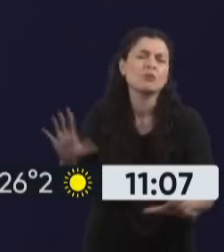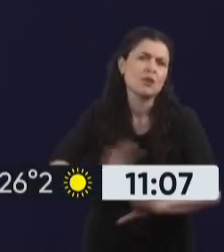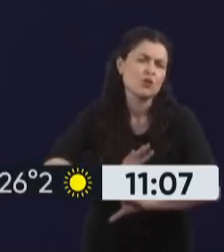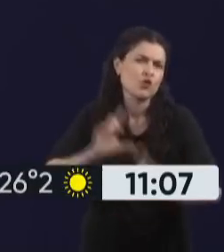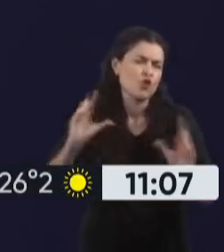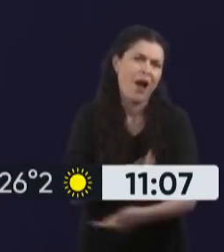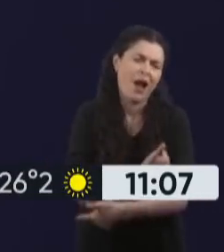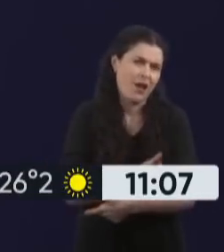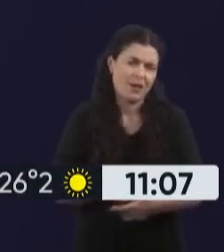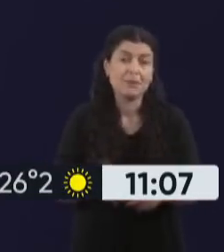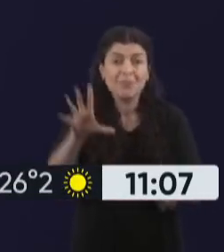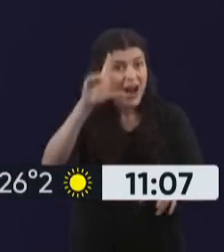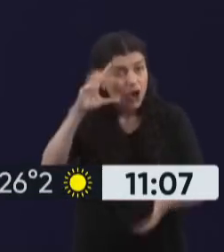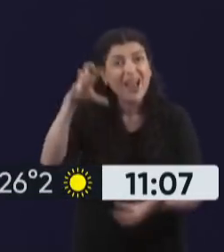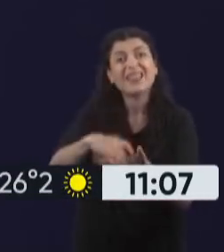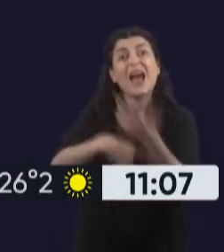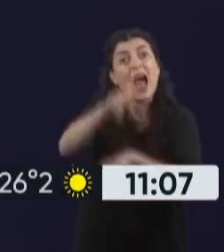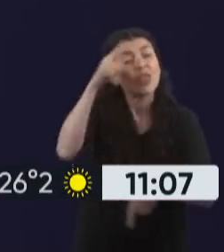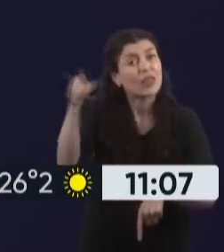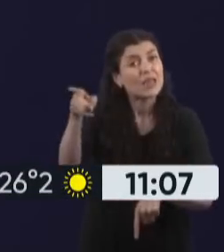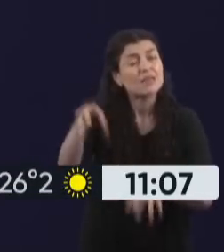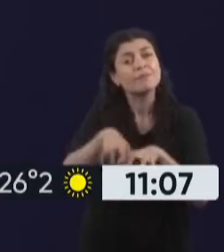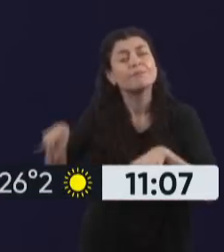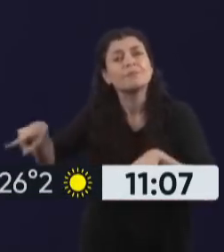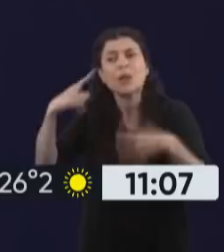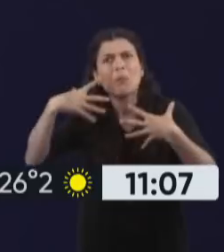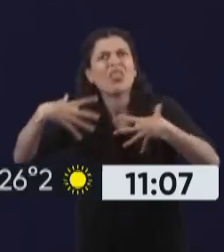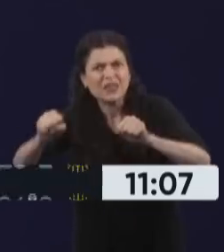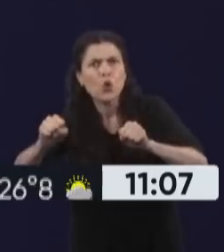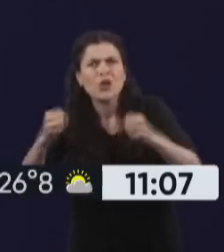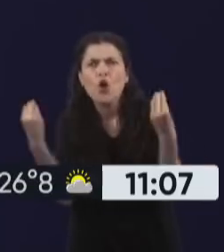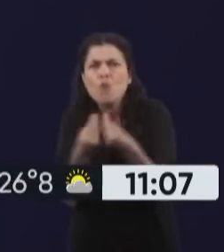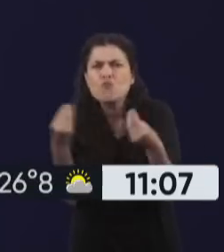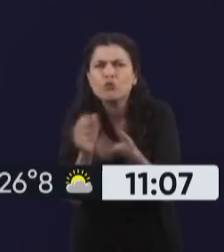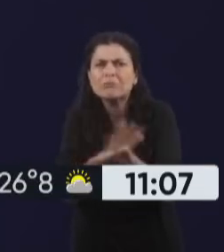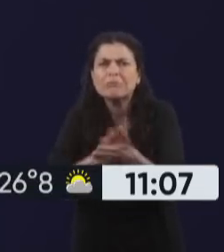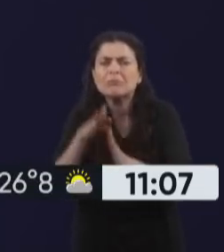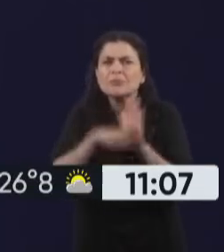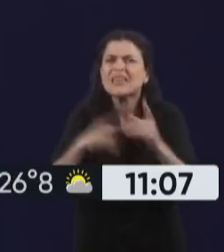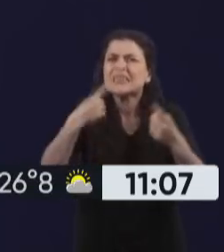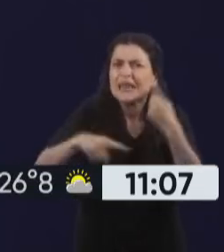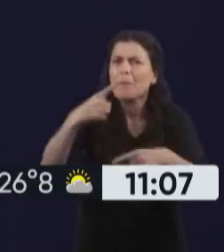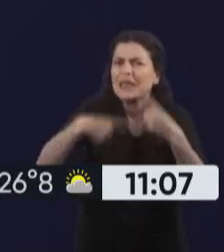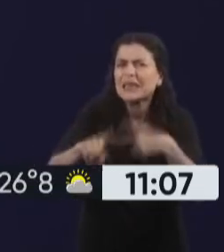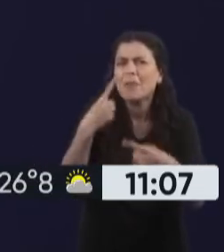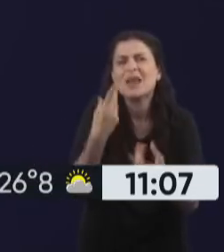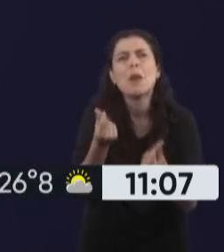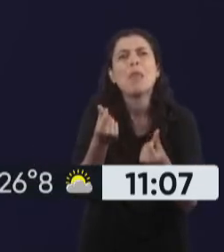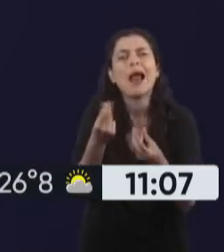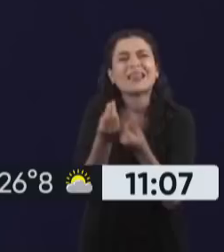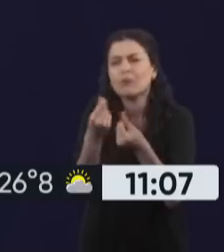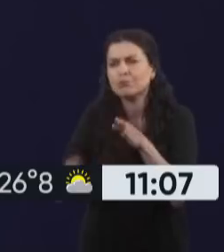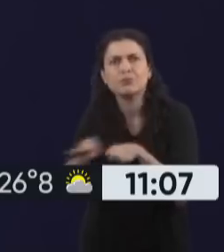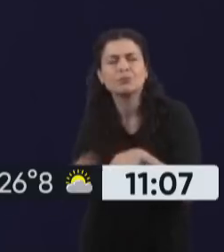Les recuerdo que en Andis se había descubierto una actividad fraudulenta a gran escala, donde se estima un desvío de fondos de alrededor de